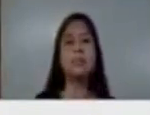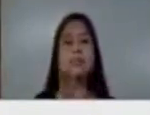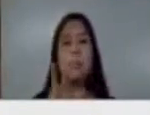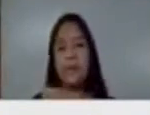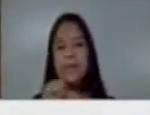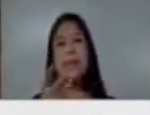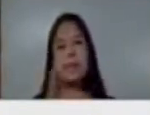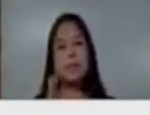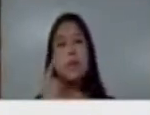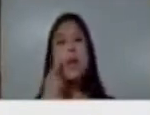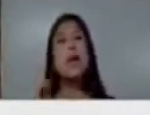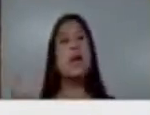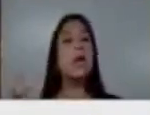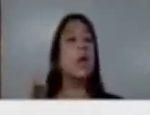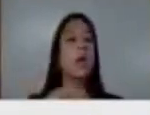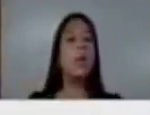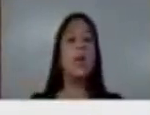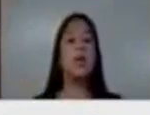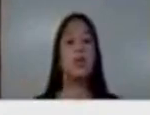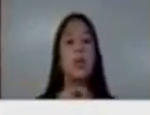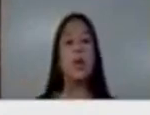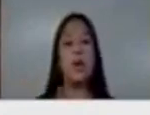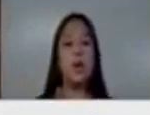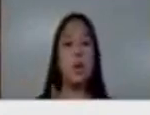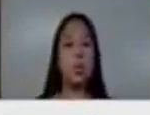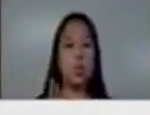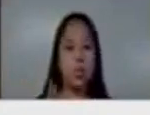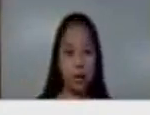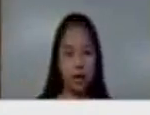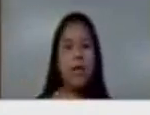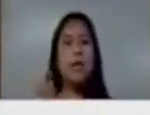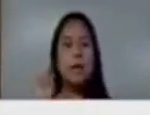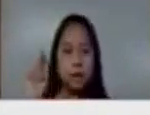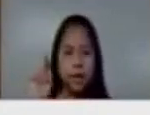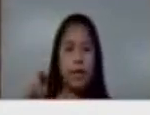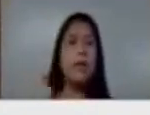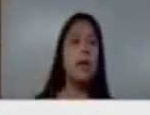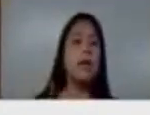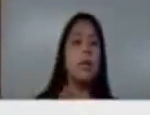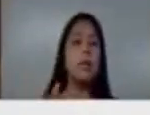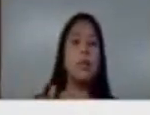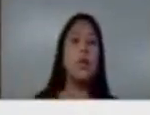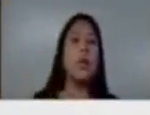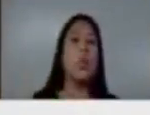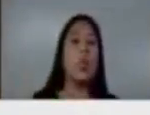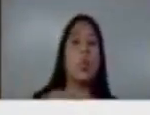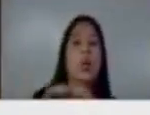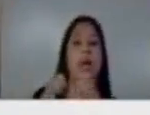reunión que se está desarrollando ahora en el Palacio Nacional de Cultura.